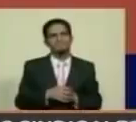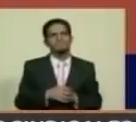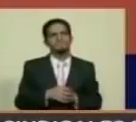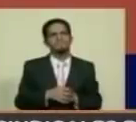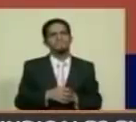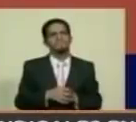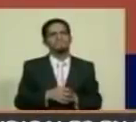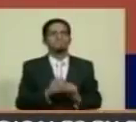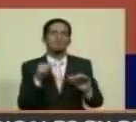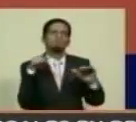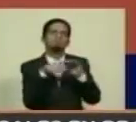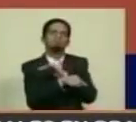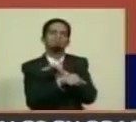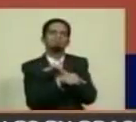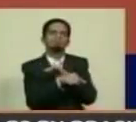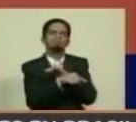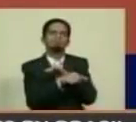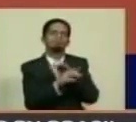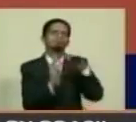Ingresaron en una oportunidad